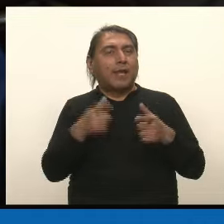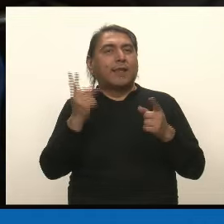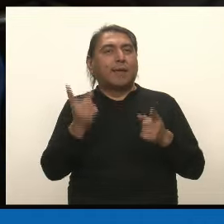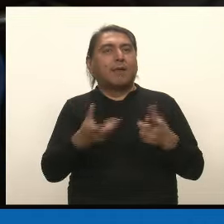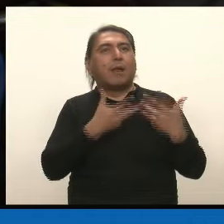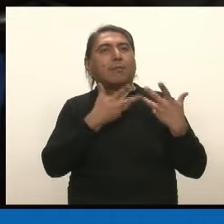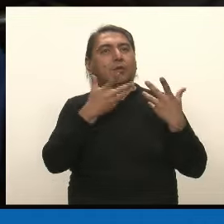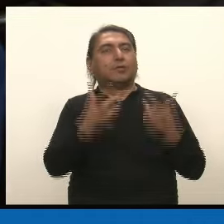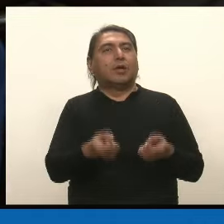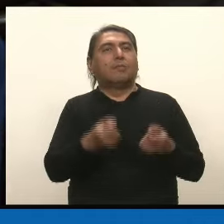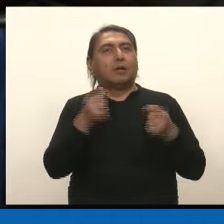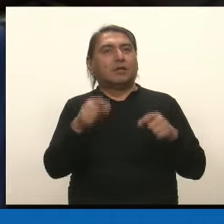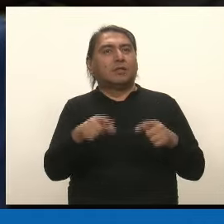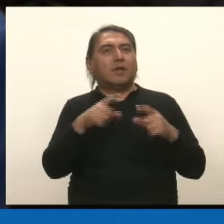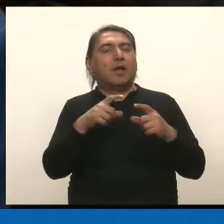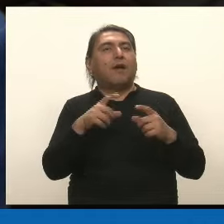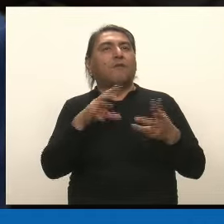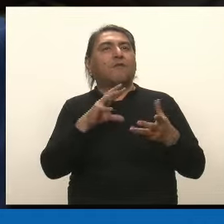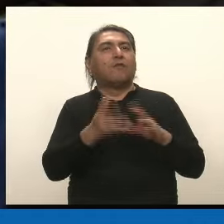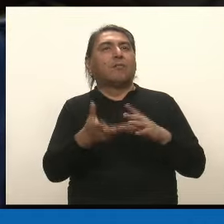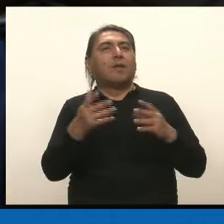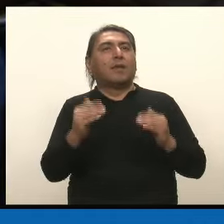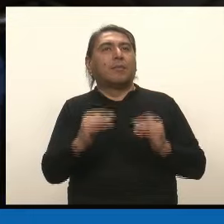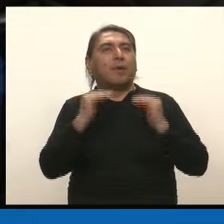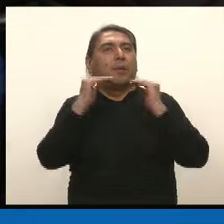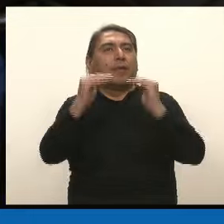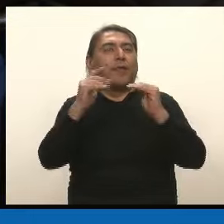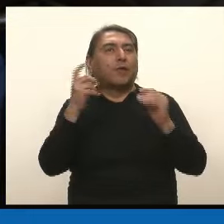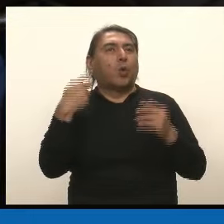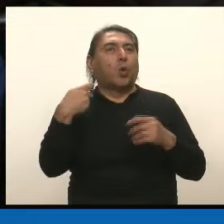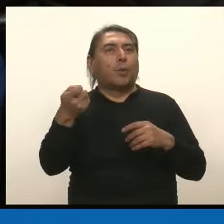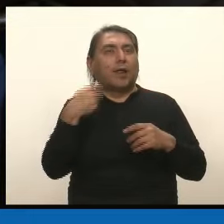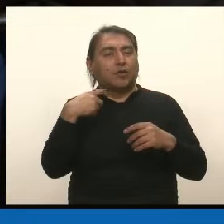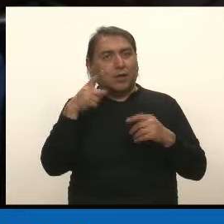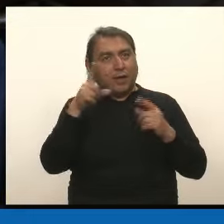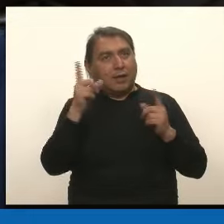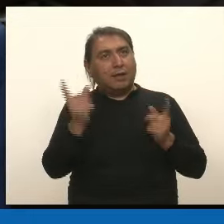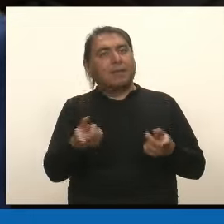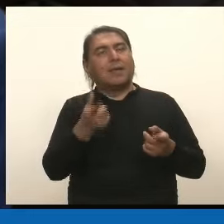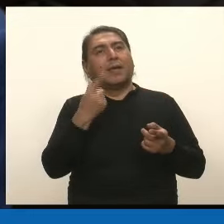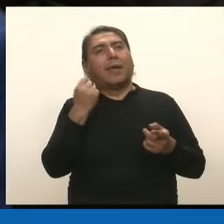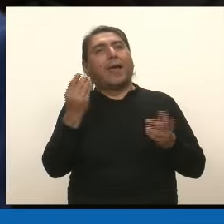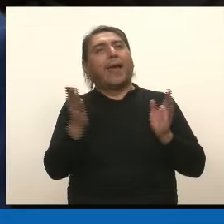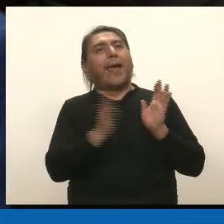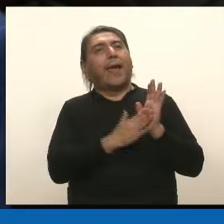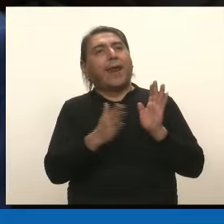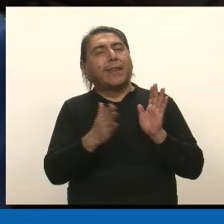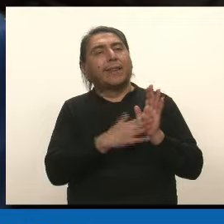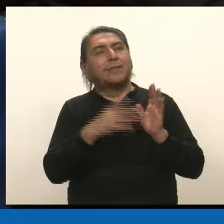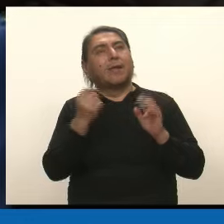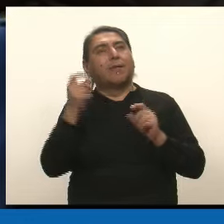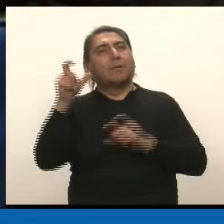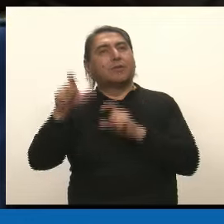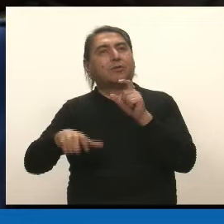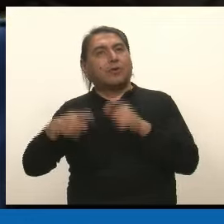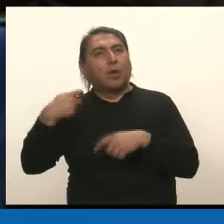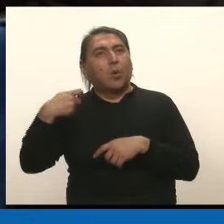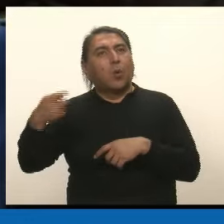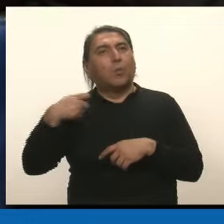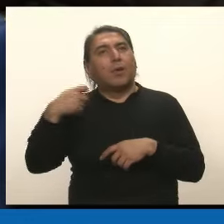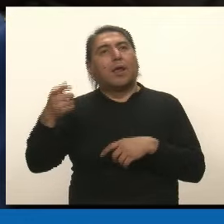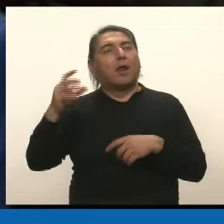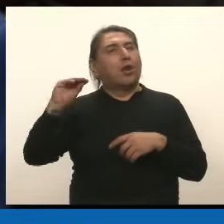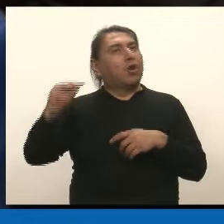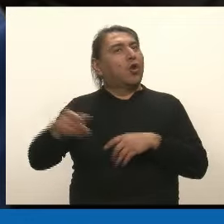apoyar esta fórmula de movilidad jubilatoria que garantiza que los jubilados no